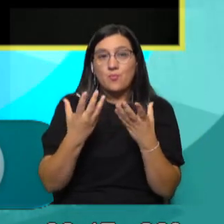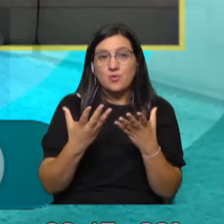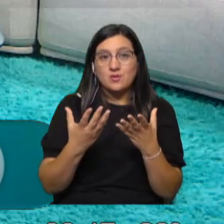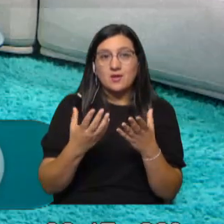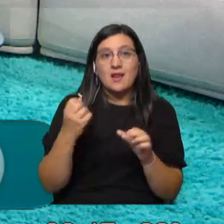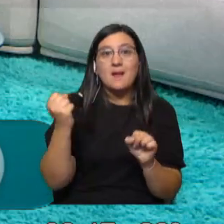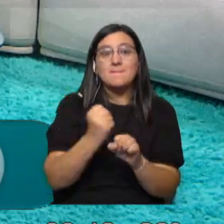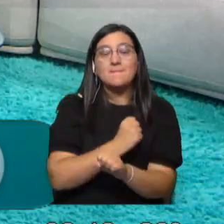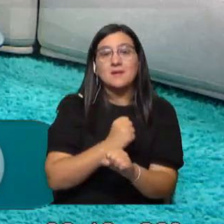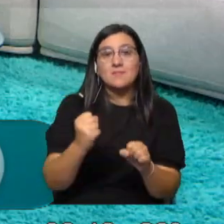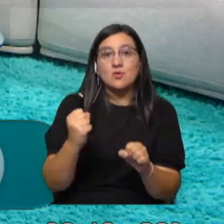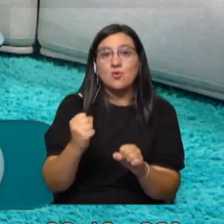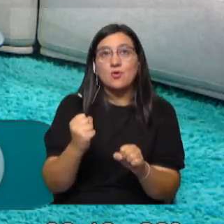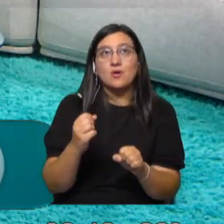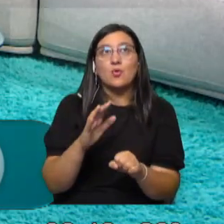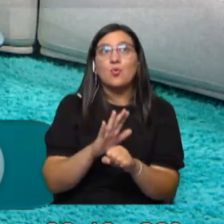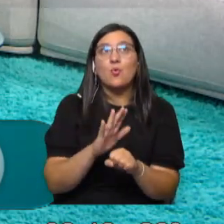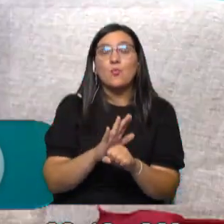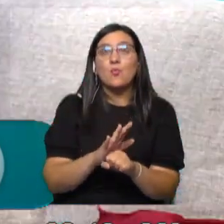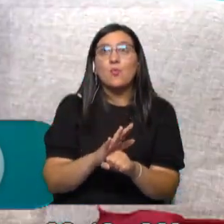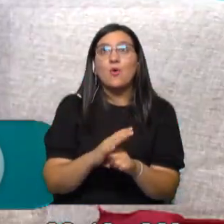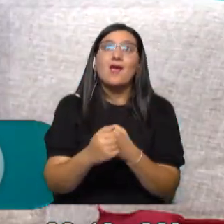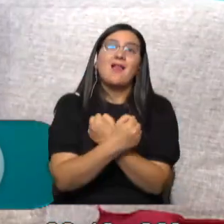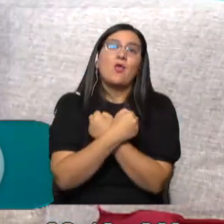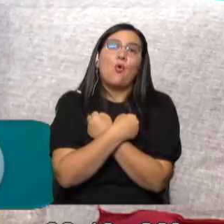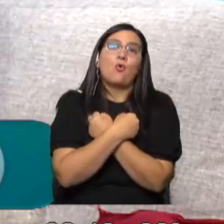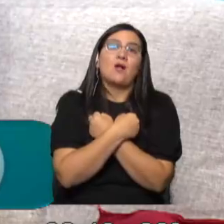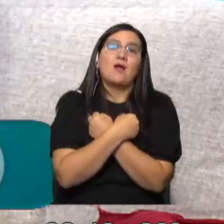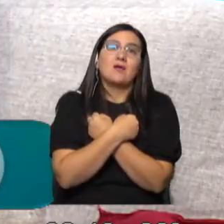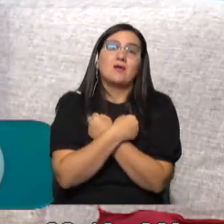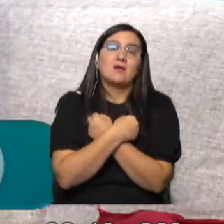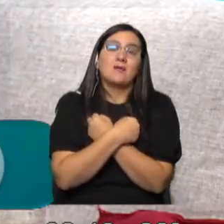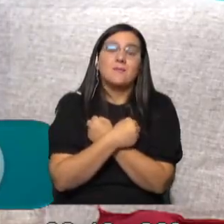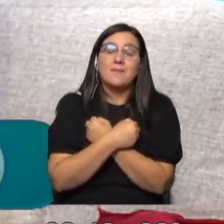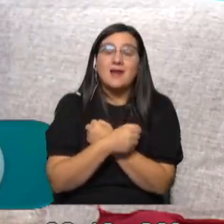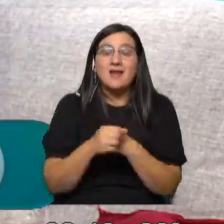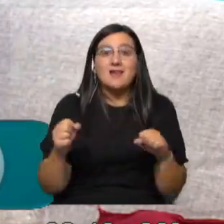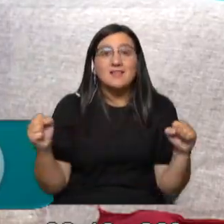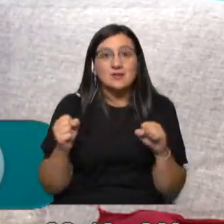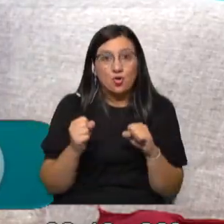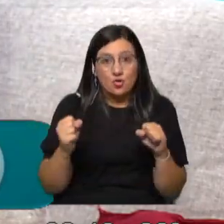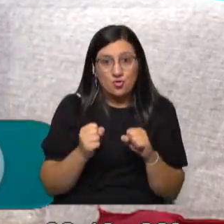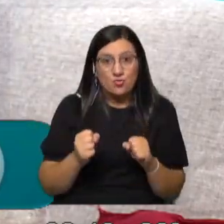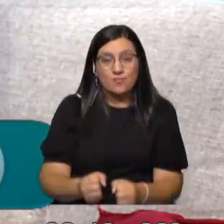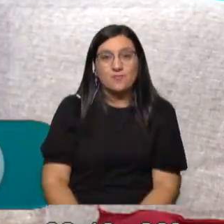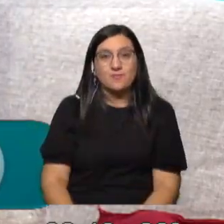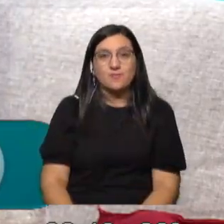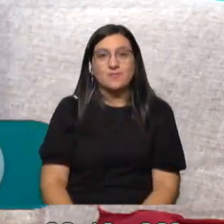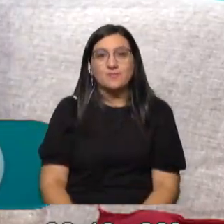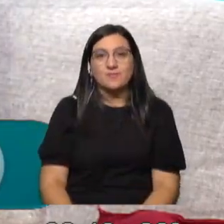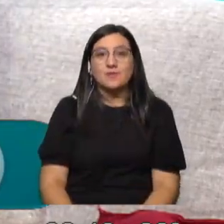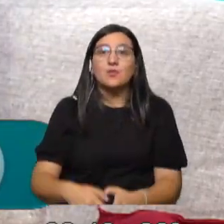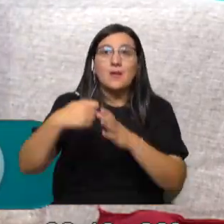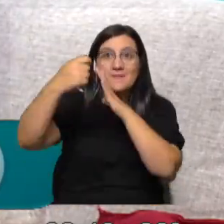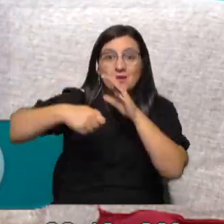el premio de Sitges es como el Oscar para el cine de género y fantástico, no solamente terror, ¿no? Sino fantástico. Entonces, que una